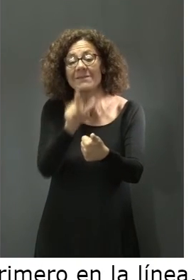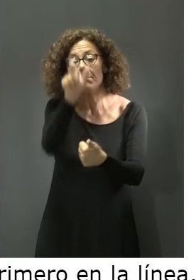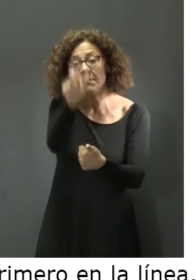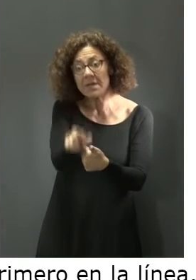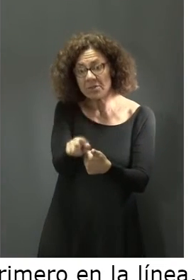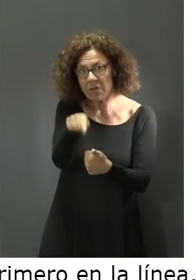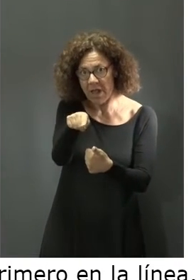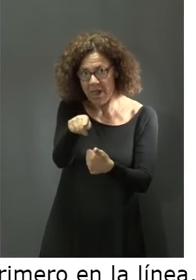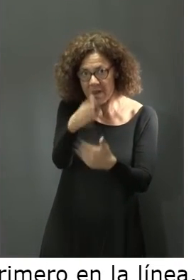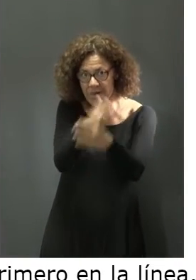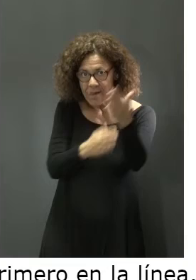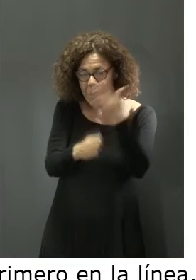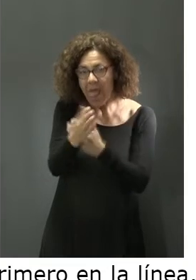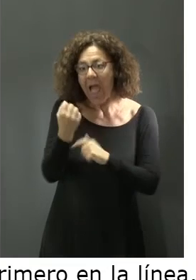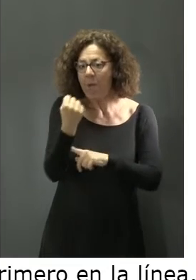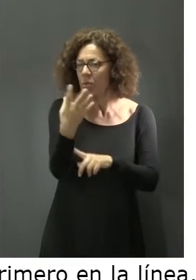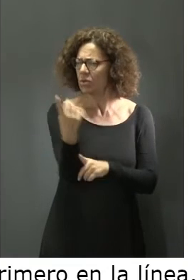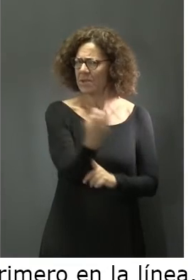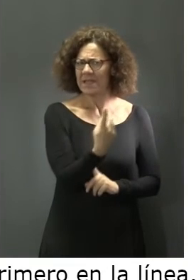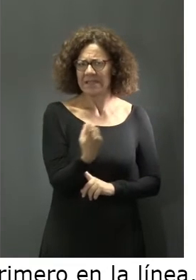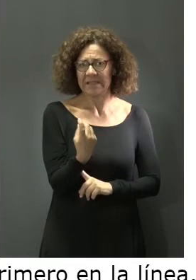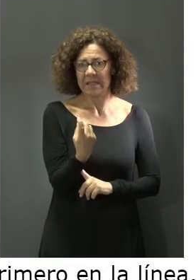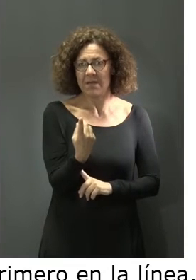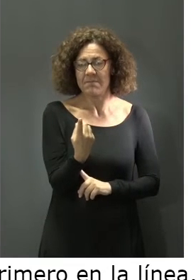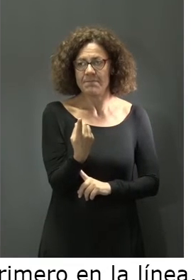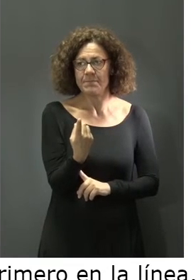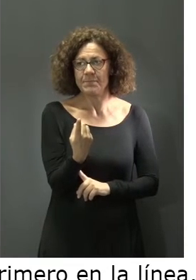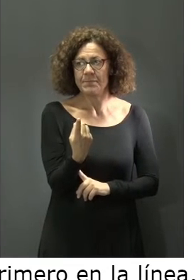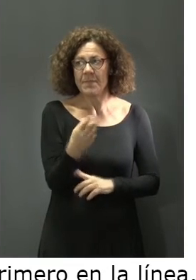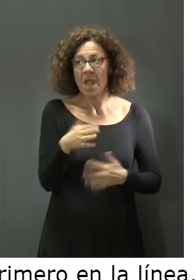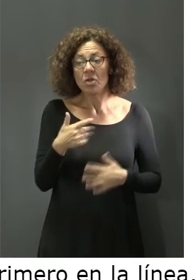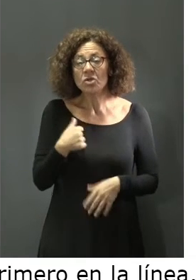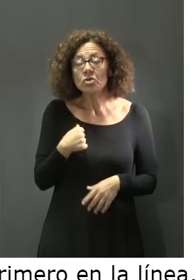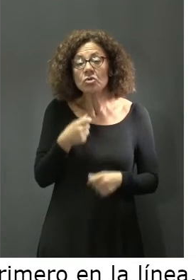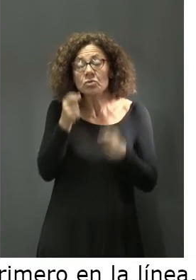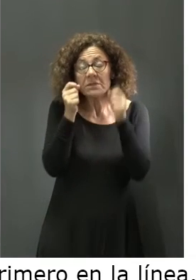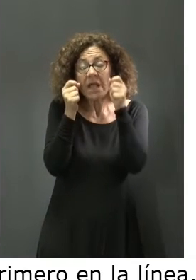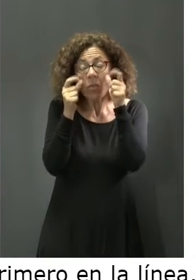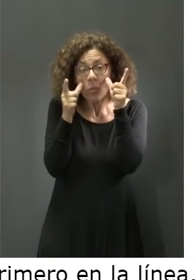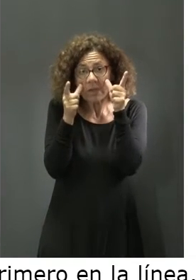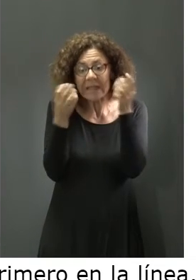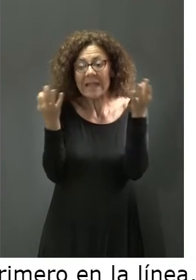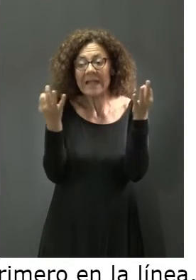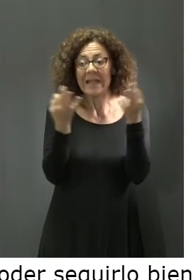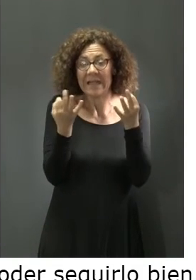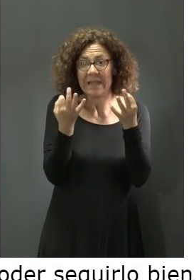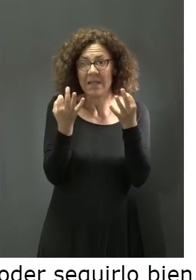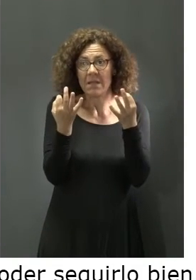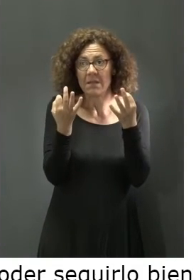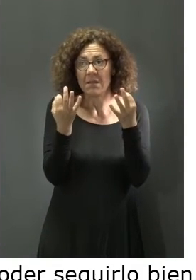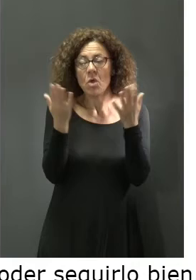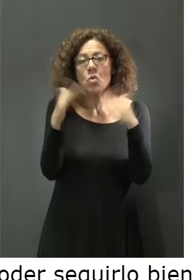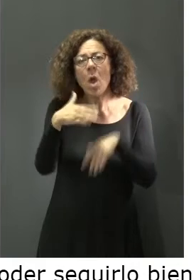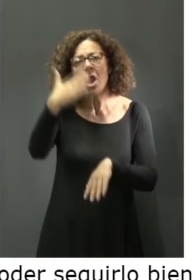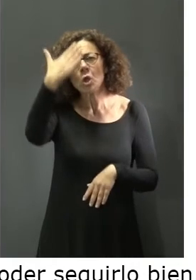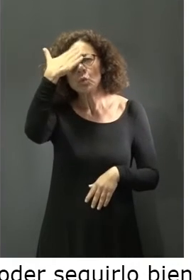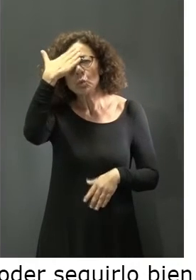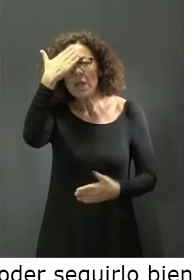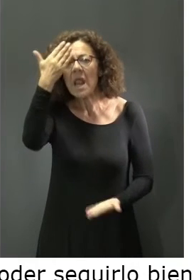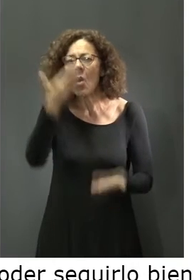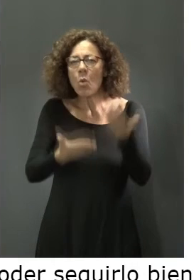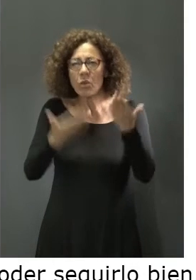que tener apoyos. De manera que lo que hemos observado claramente es que no hay tutela judicial